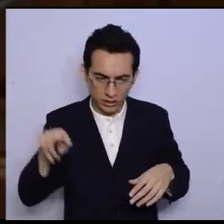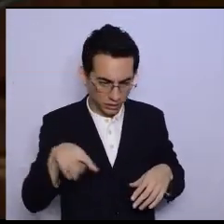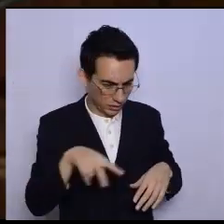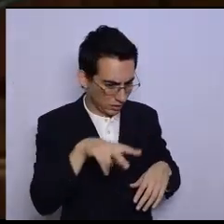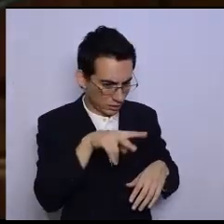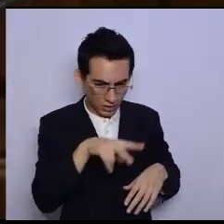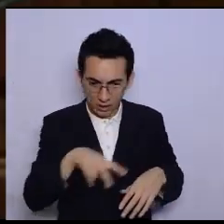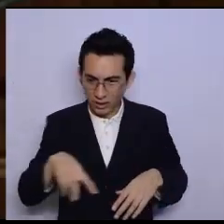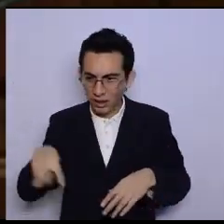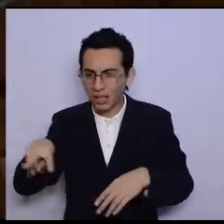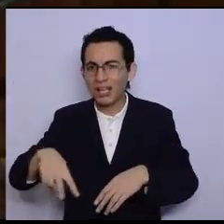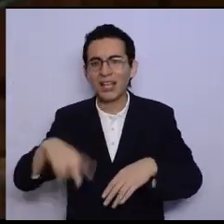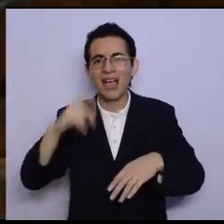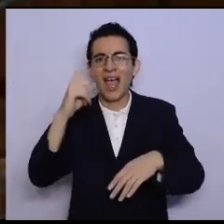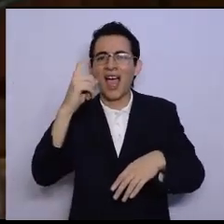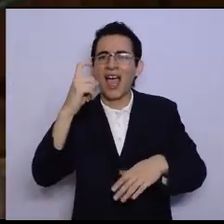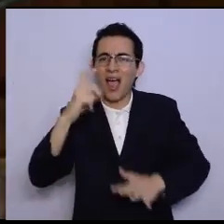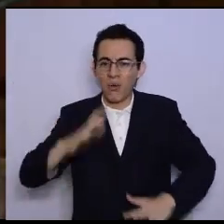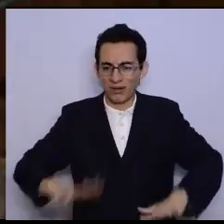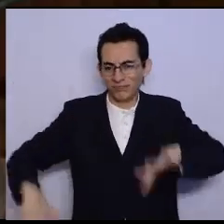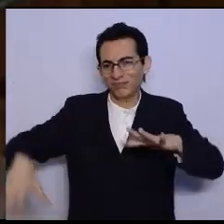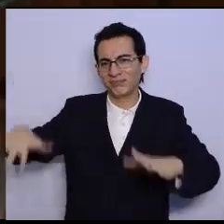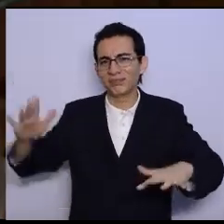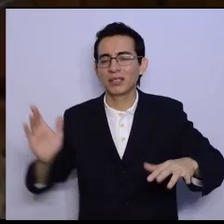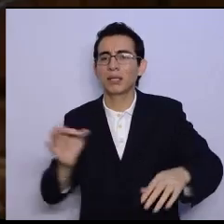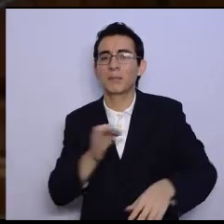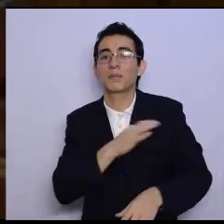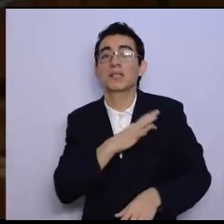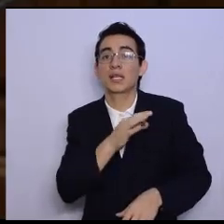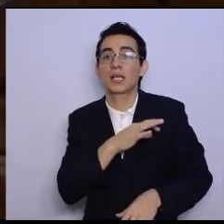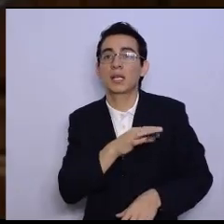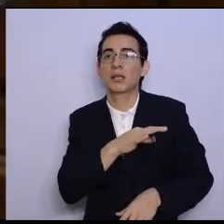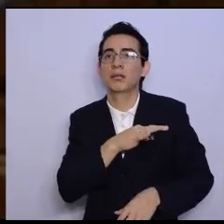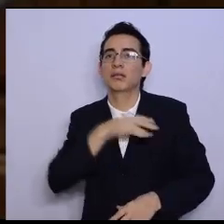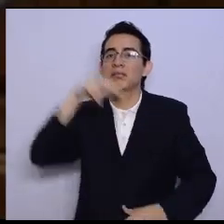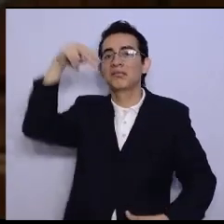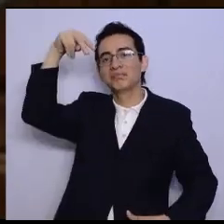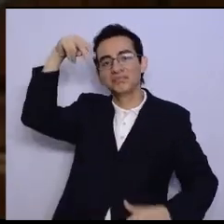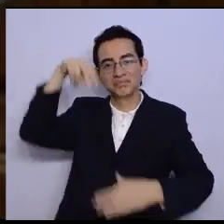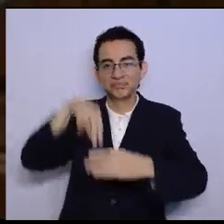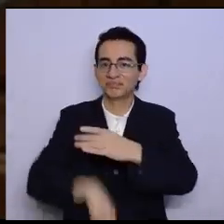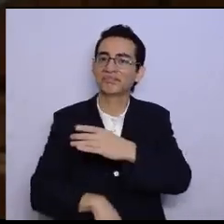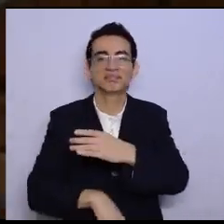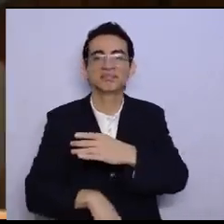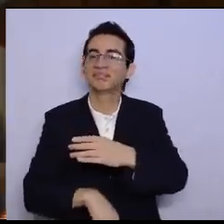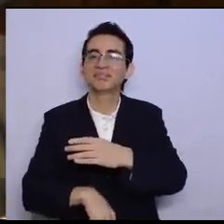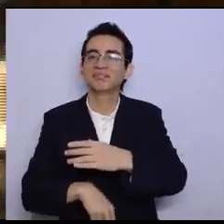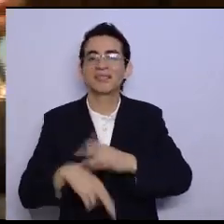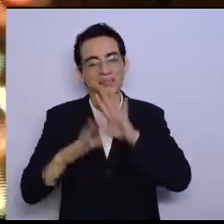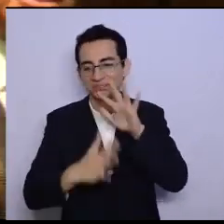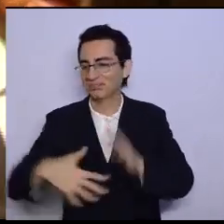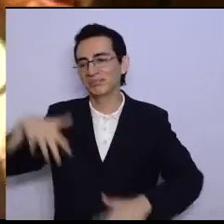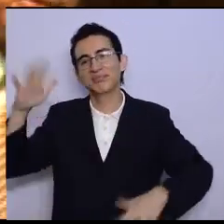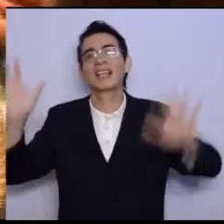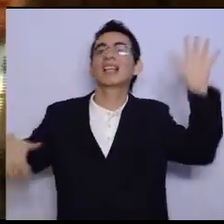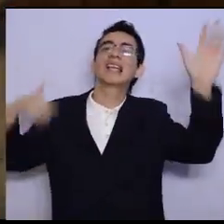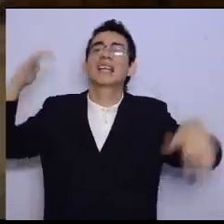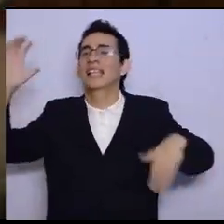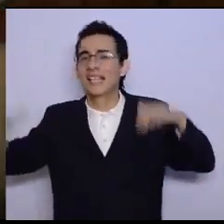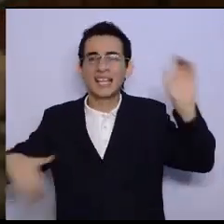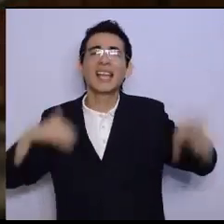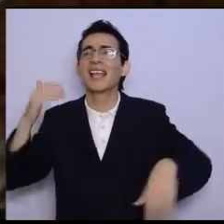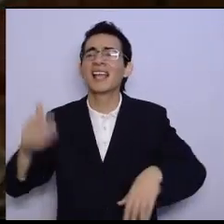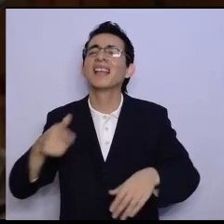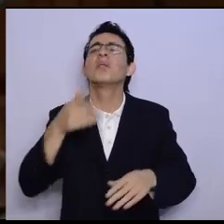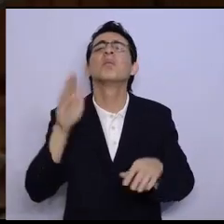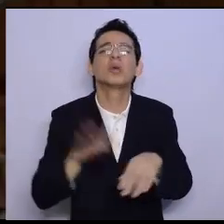fe, pero lo abandonó. Ahí está el punto. Dios nos dará lecciones de fe,